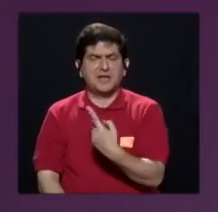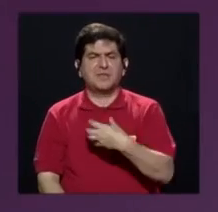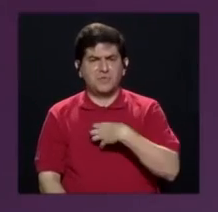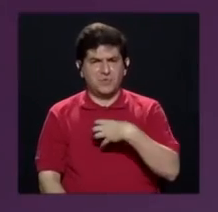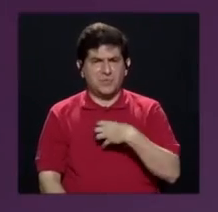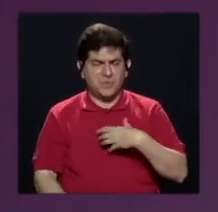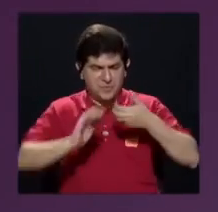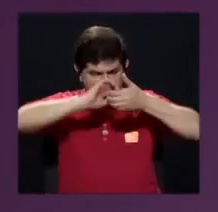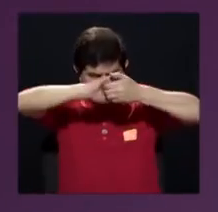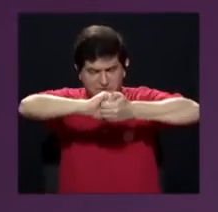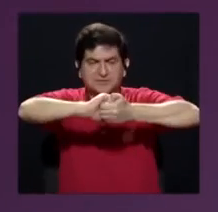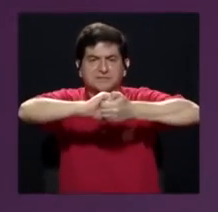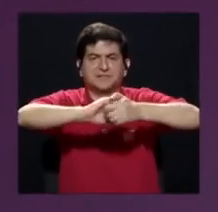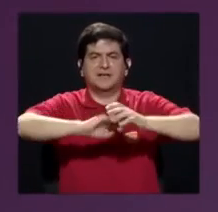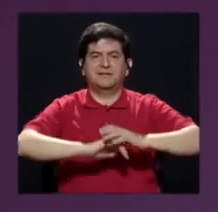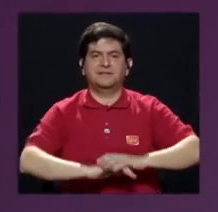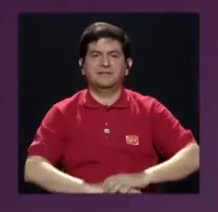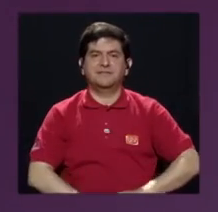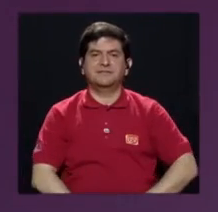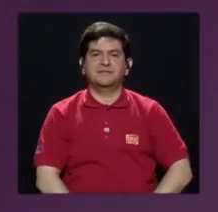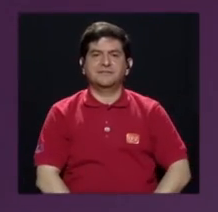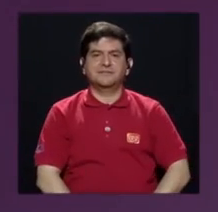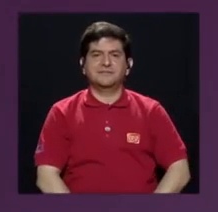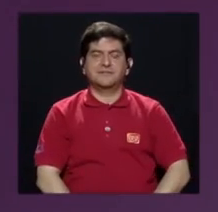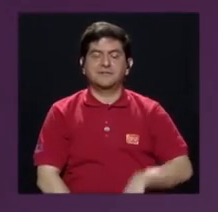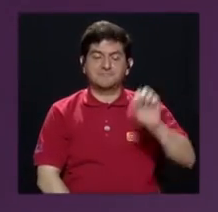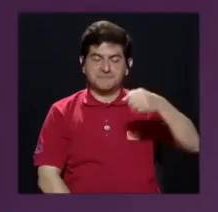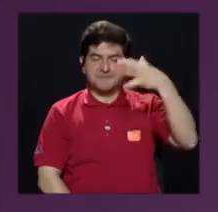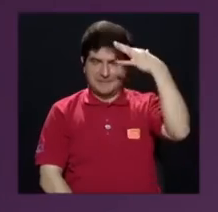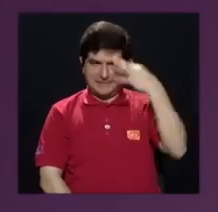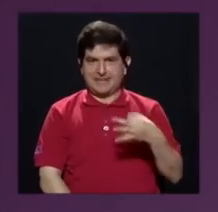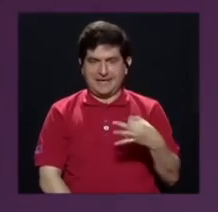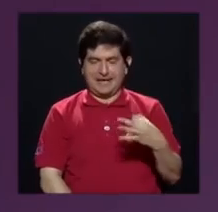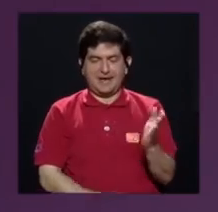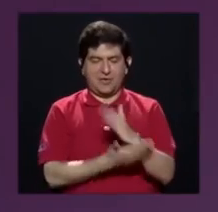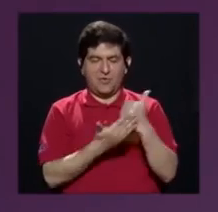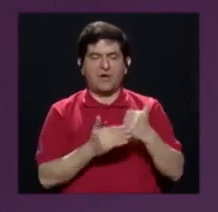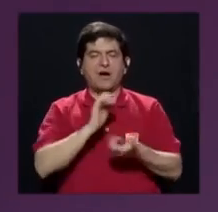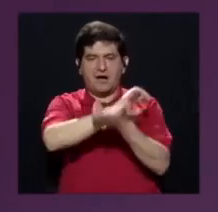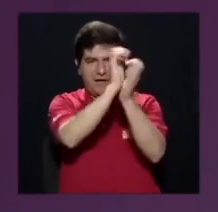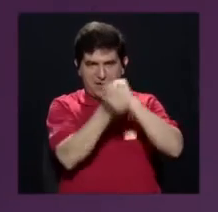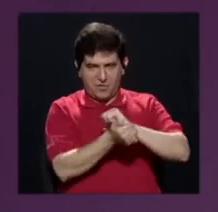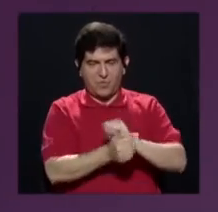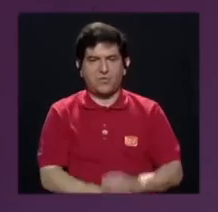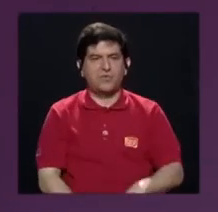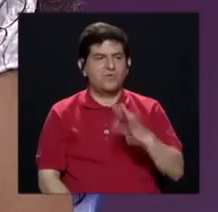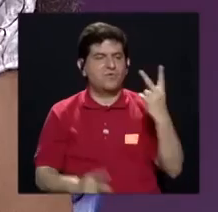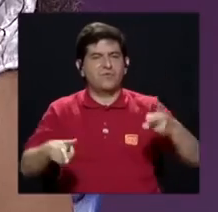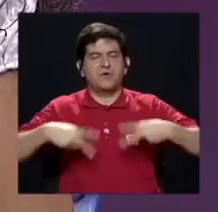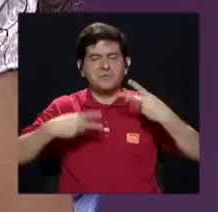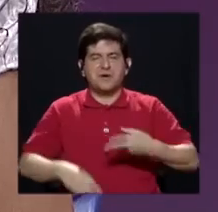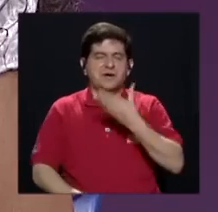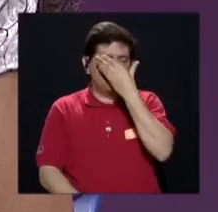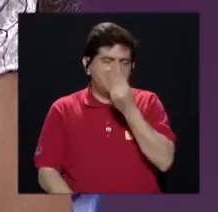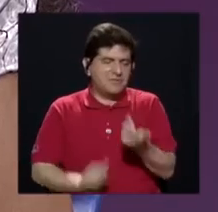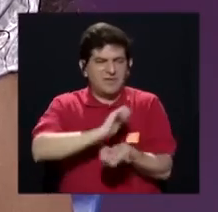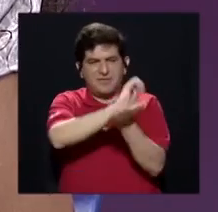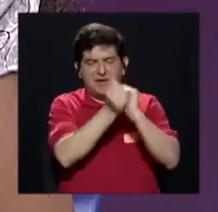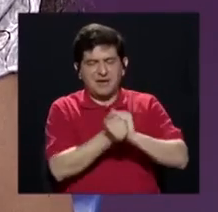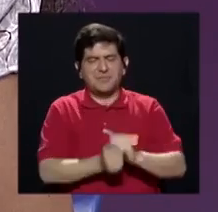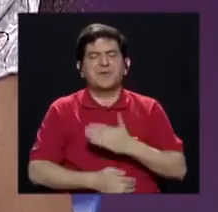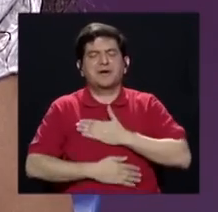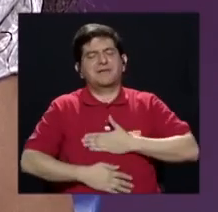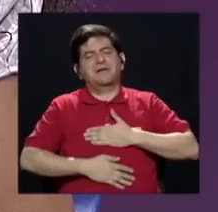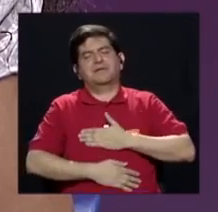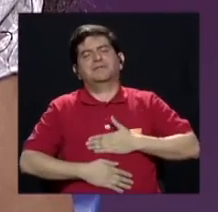propias alianzas, ¿no? Sí creo que hay que hacer algunos cambios, pasar del modo de vida de sufrimiento al modo de vida en gozo.